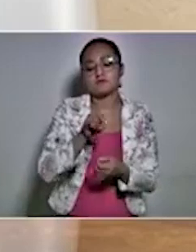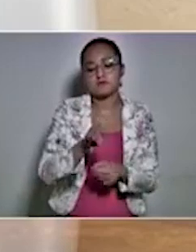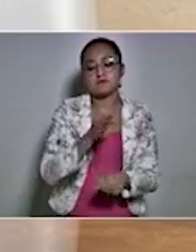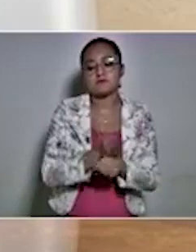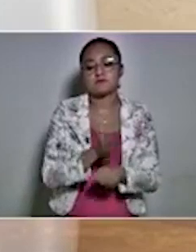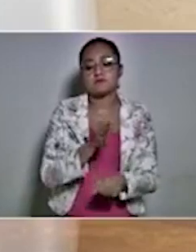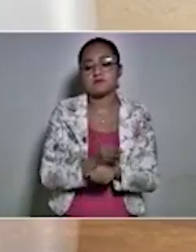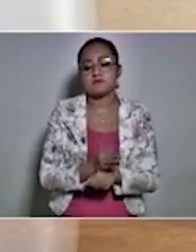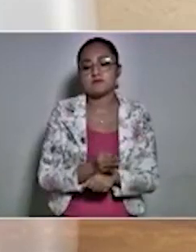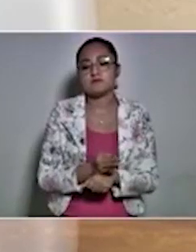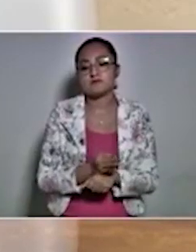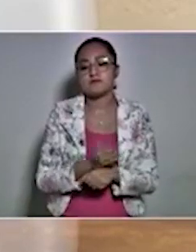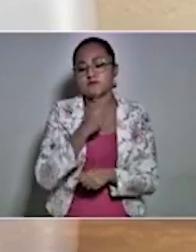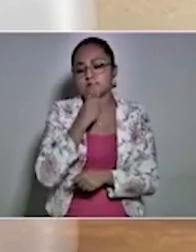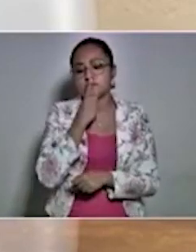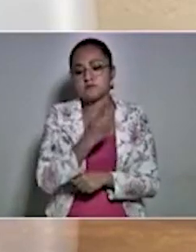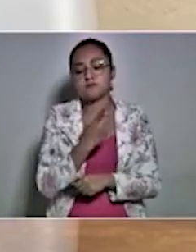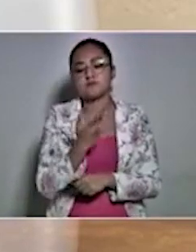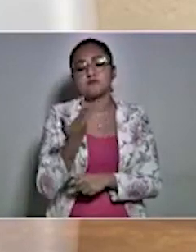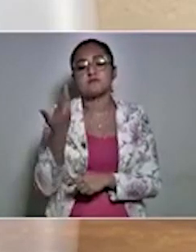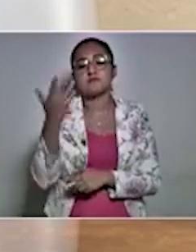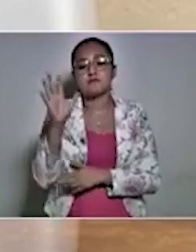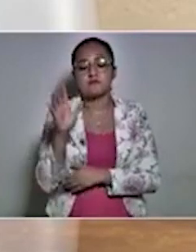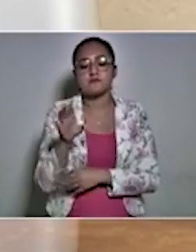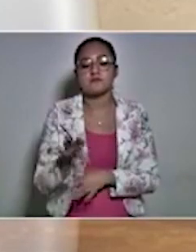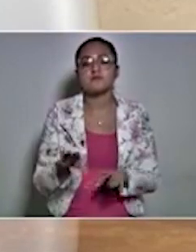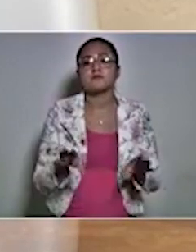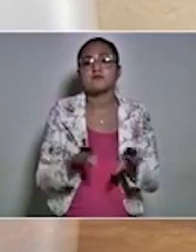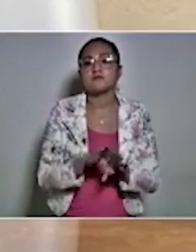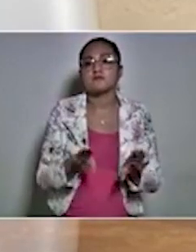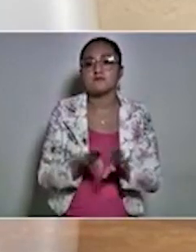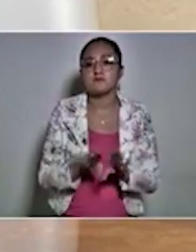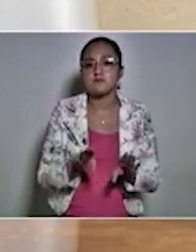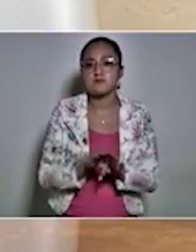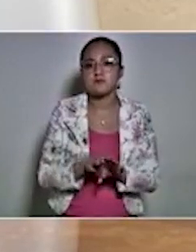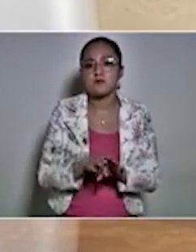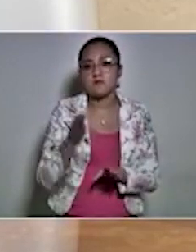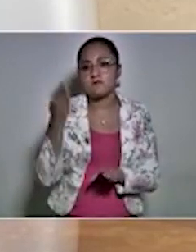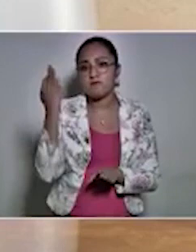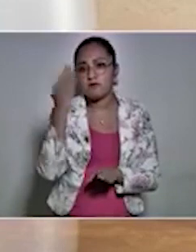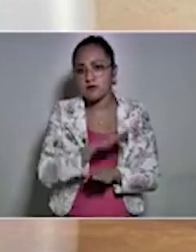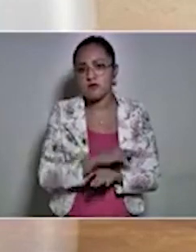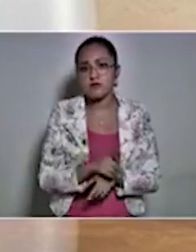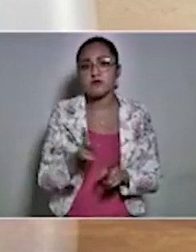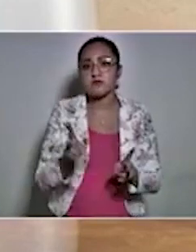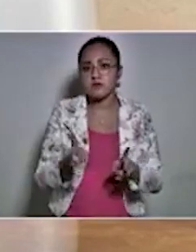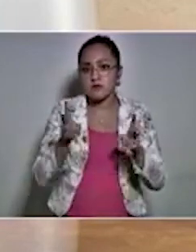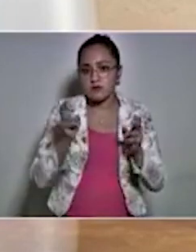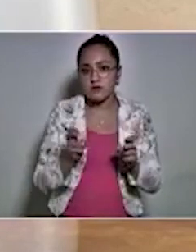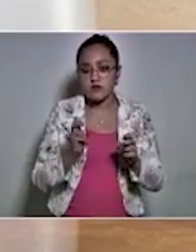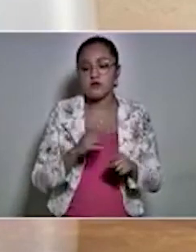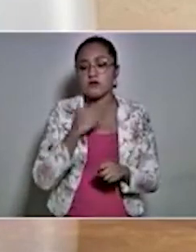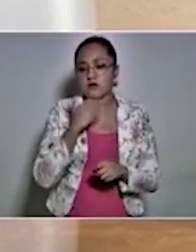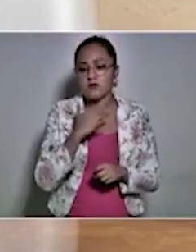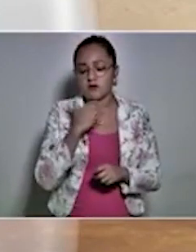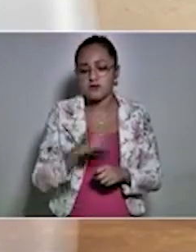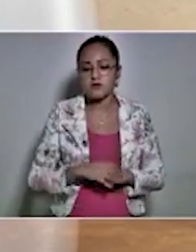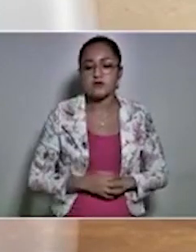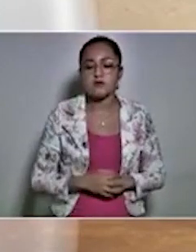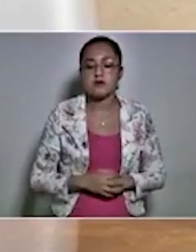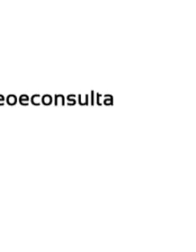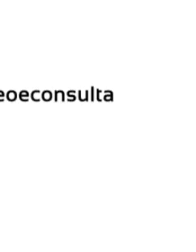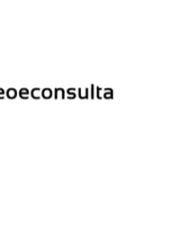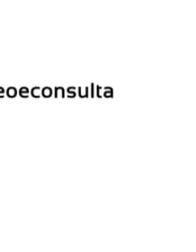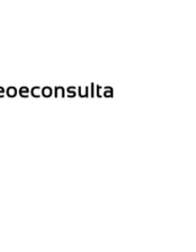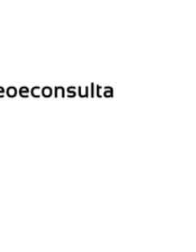puedo decir, fueron instrumento de fraude, de robo, de corrupción.